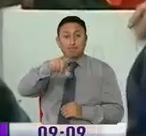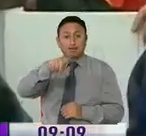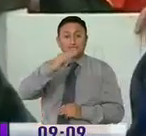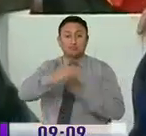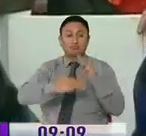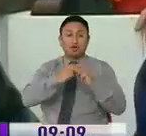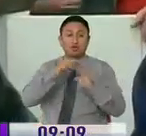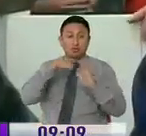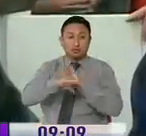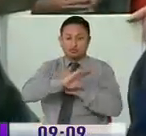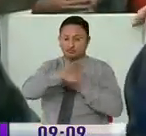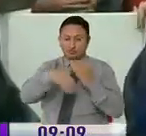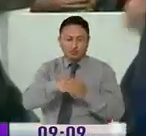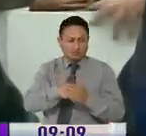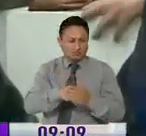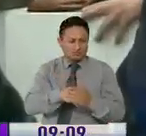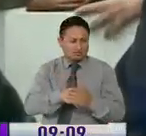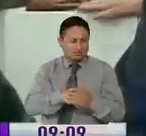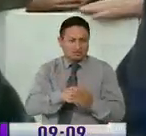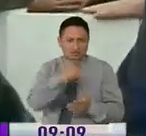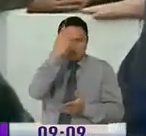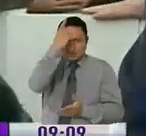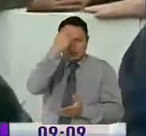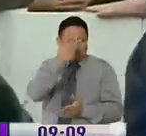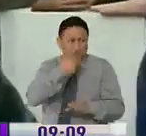Mundial, todo el mundo